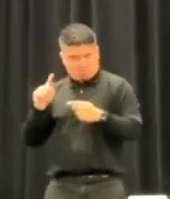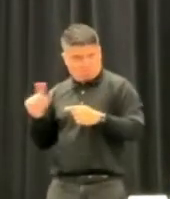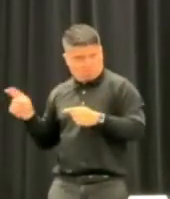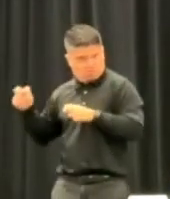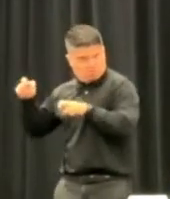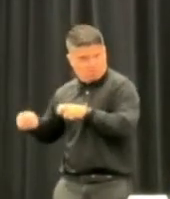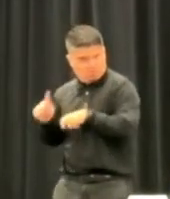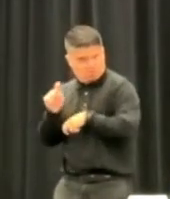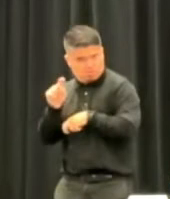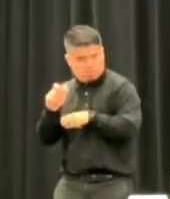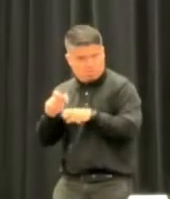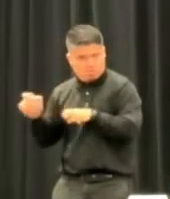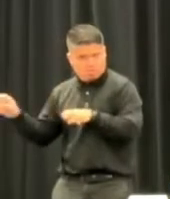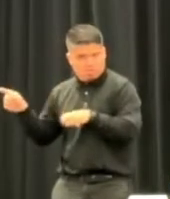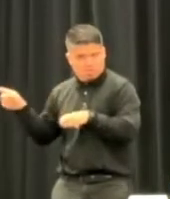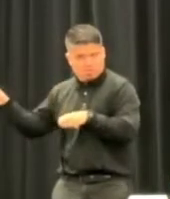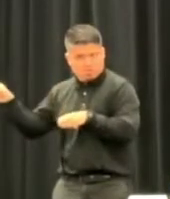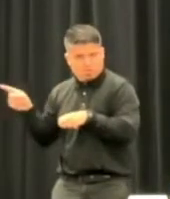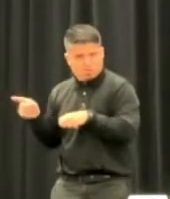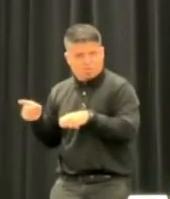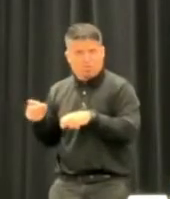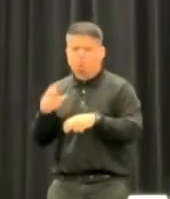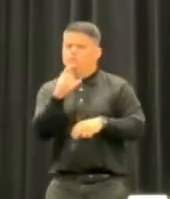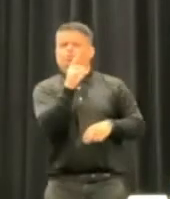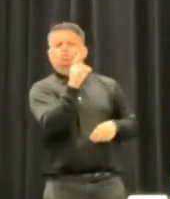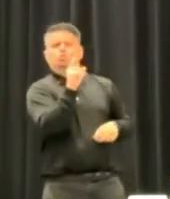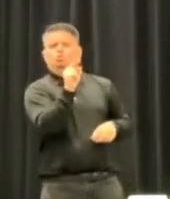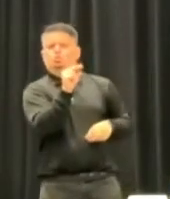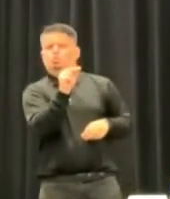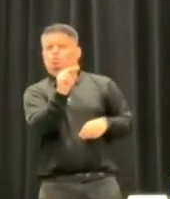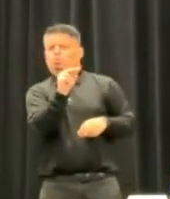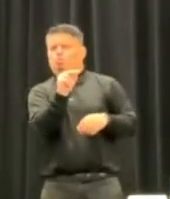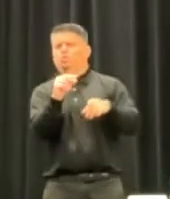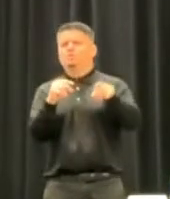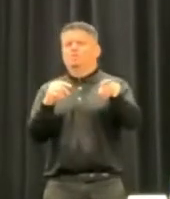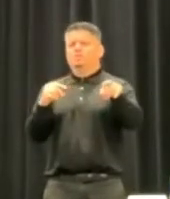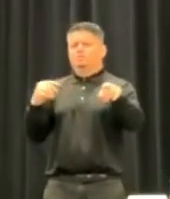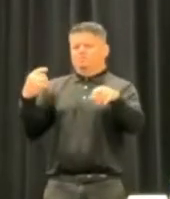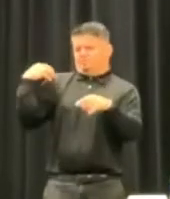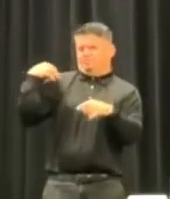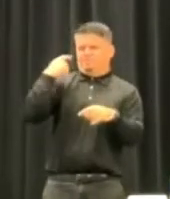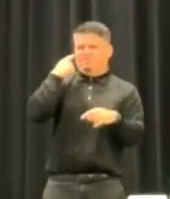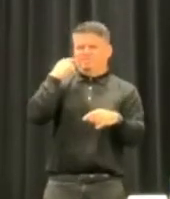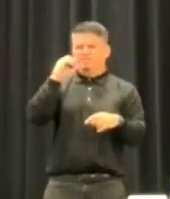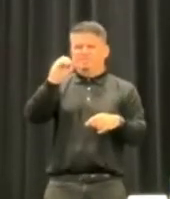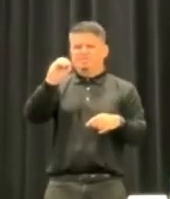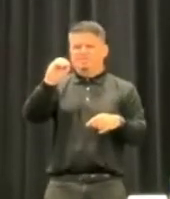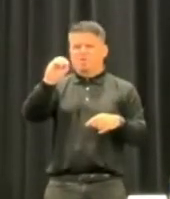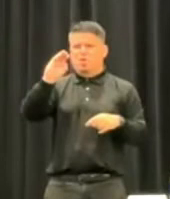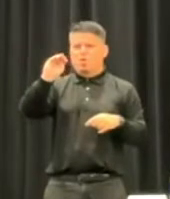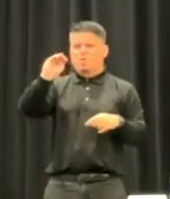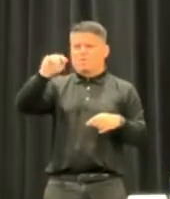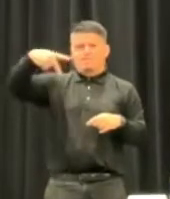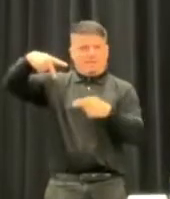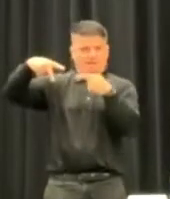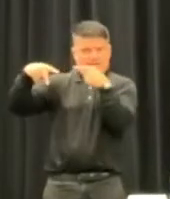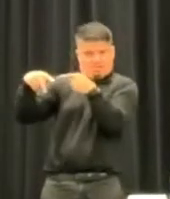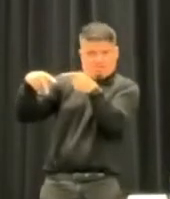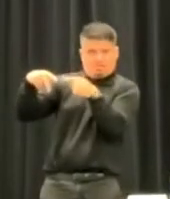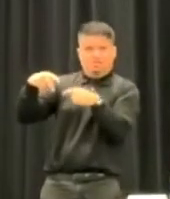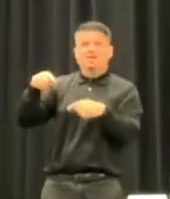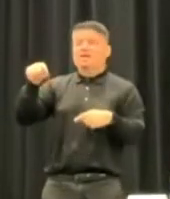gómez no está ahora con nosotros pero entiendo que están trabajando en las escuelas y ahí los queremos allí